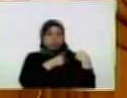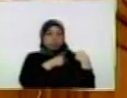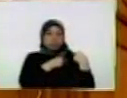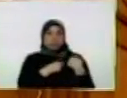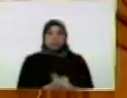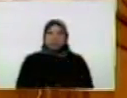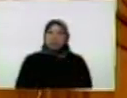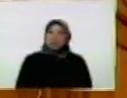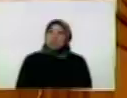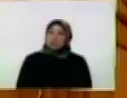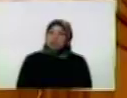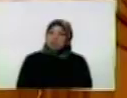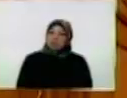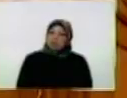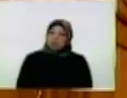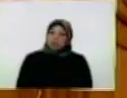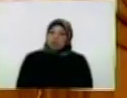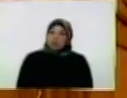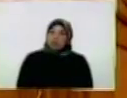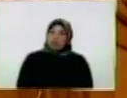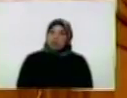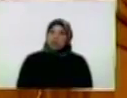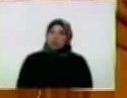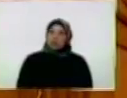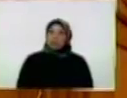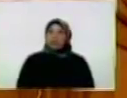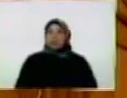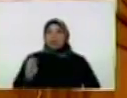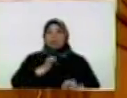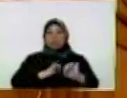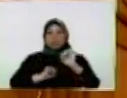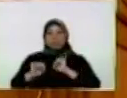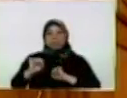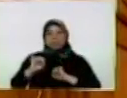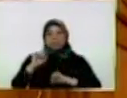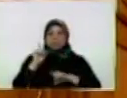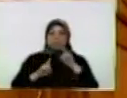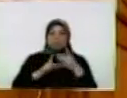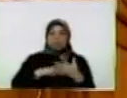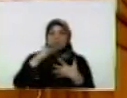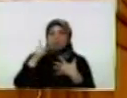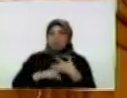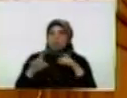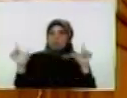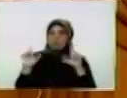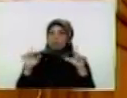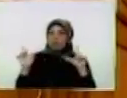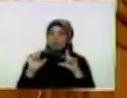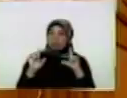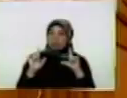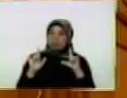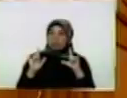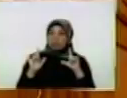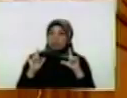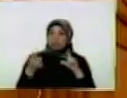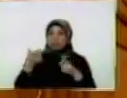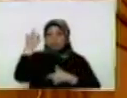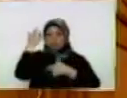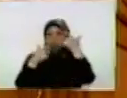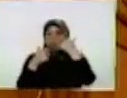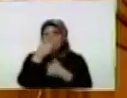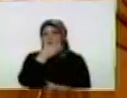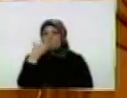Miren, este movimiento que a veces, hoy lo decía en un programa de televisión, que a veces se nos